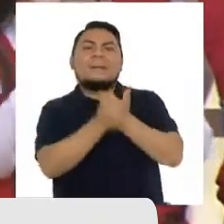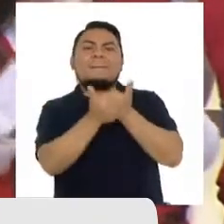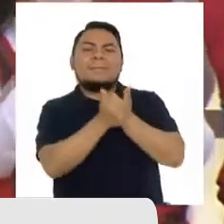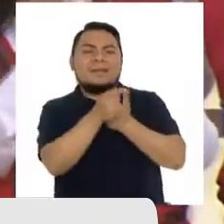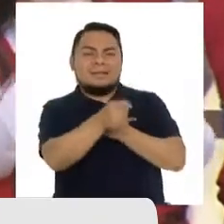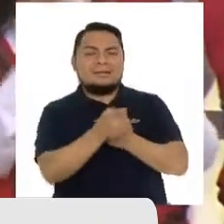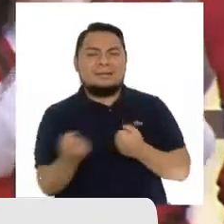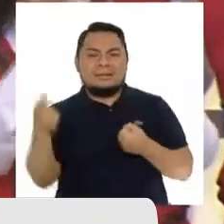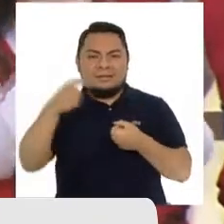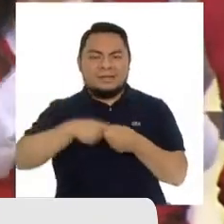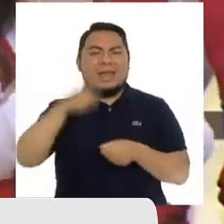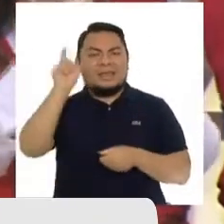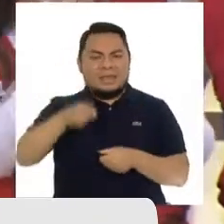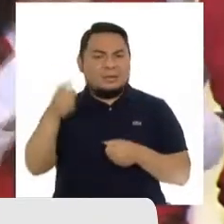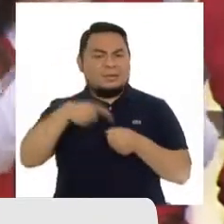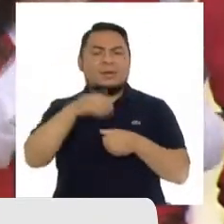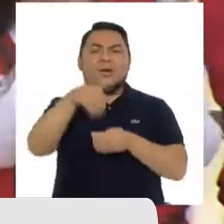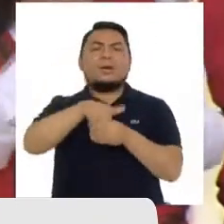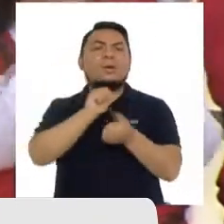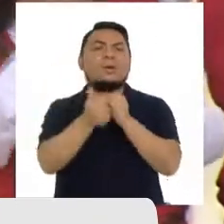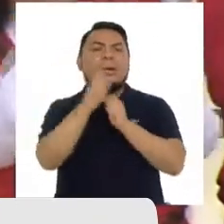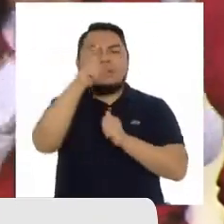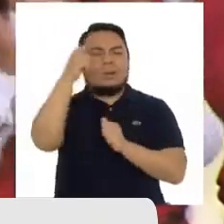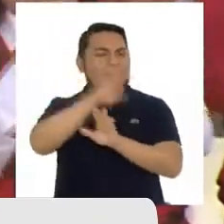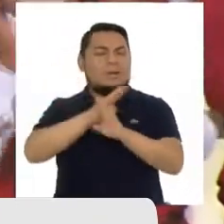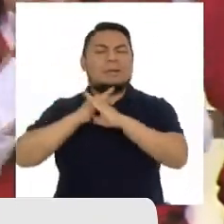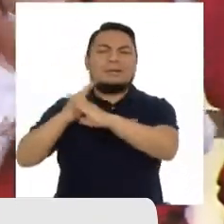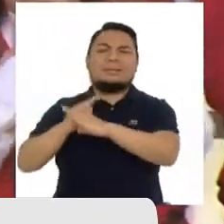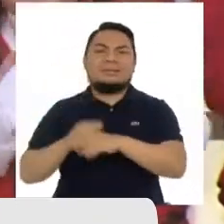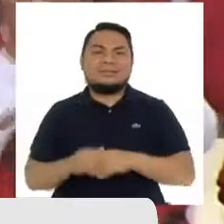deben participar en política